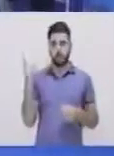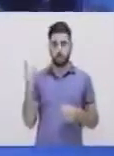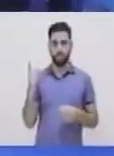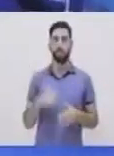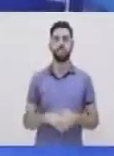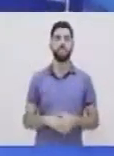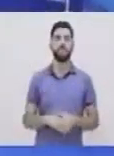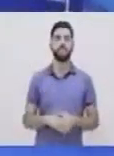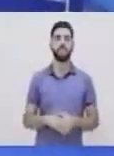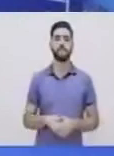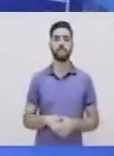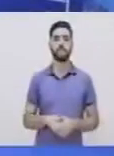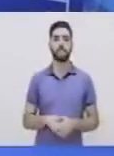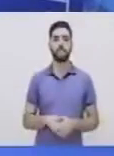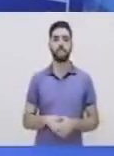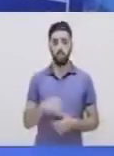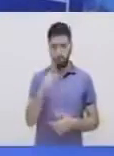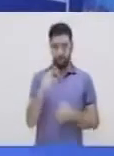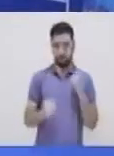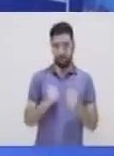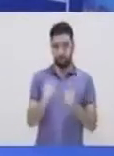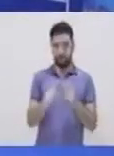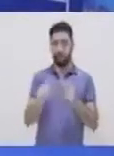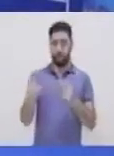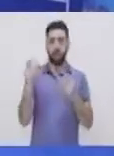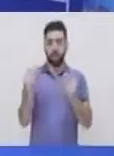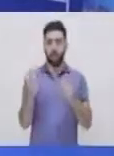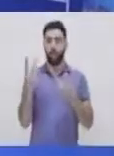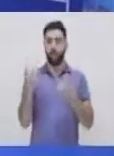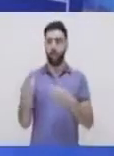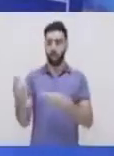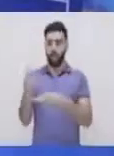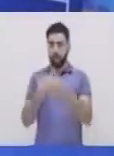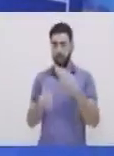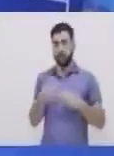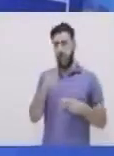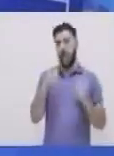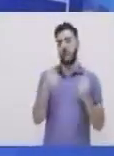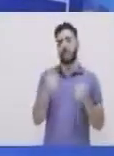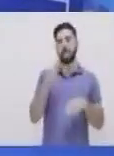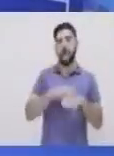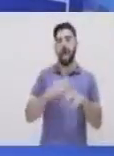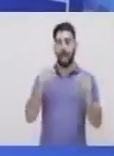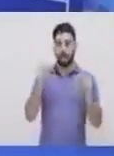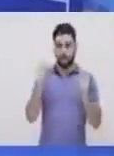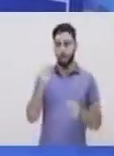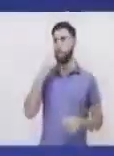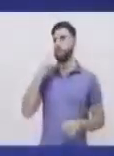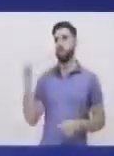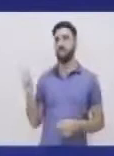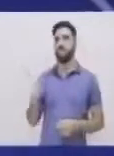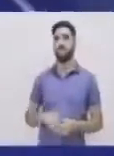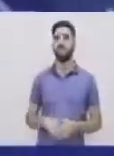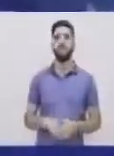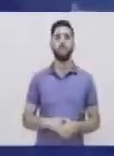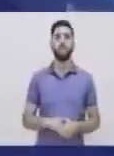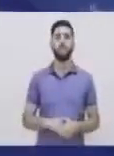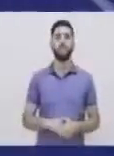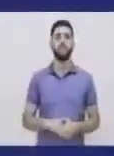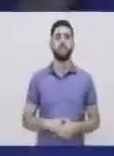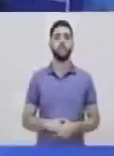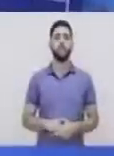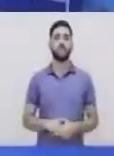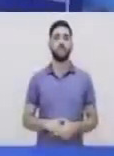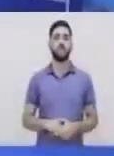Piso el balón, jalo y voy de regreso. ¿Estamos? Lo haremos un poquito más rápido. Voy conduciendo, piso el